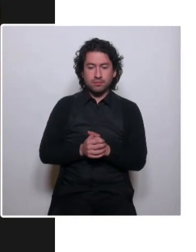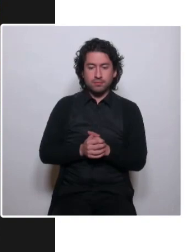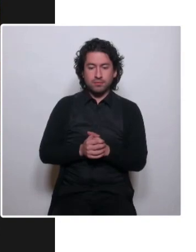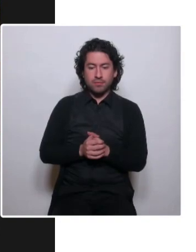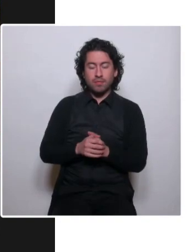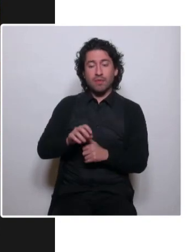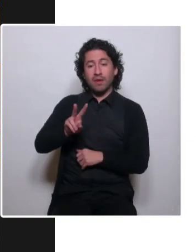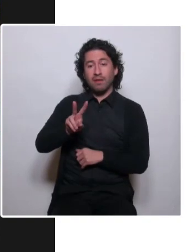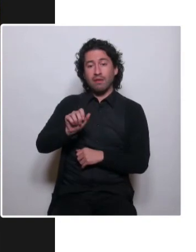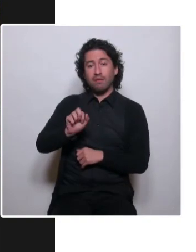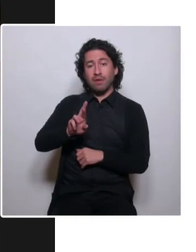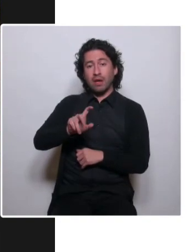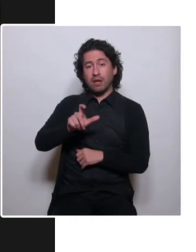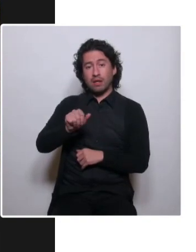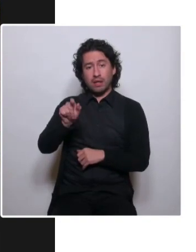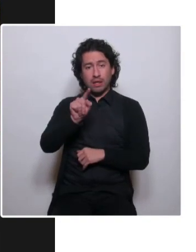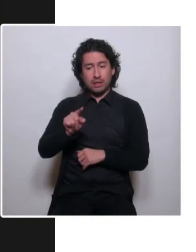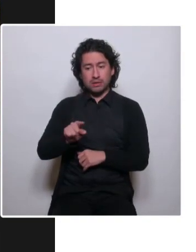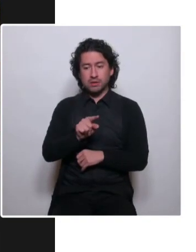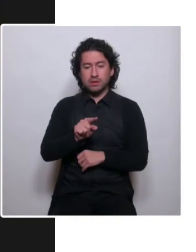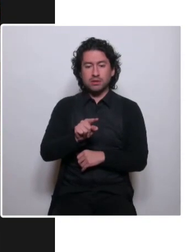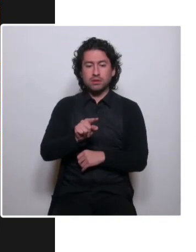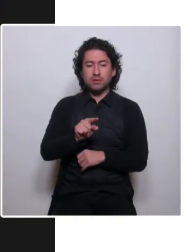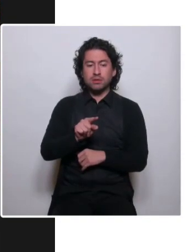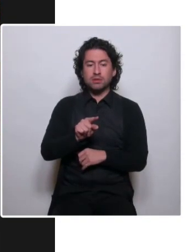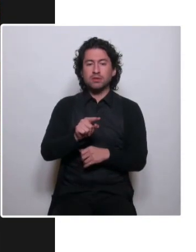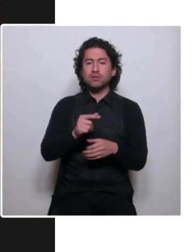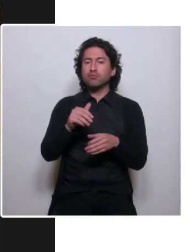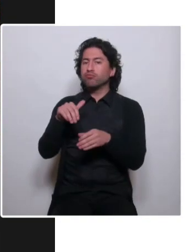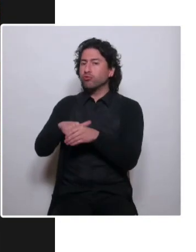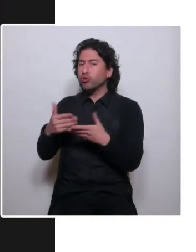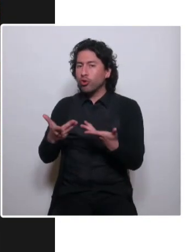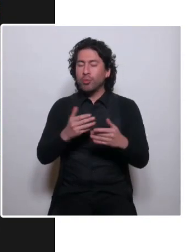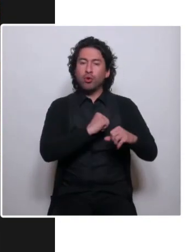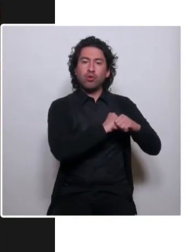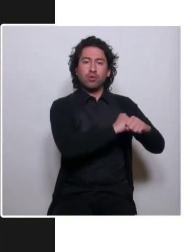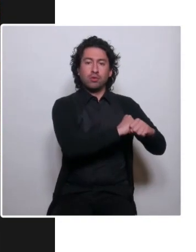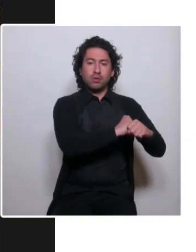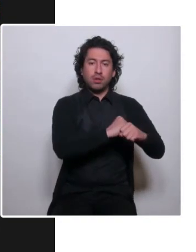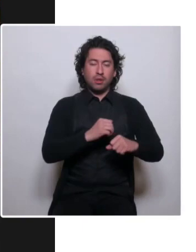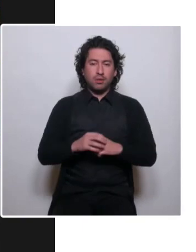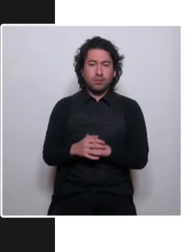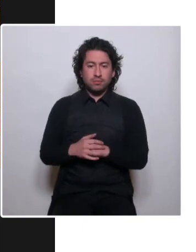Margarita Vargas, ¿cómo vota usted? En contra, señor secretario.